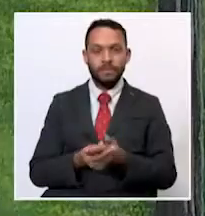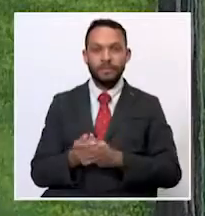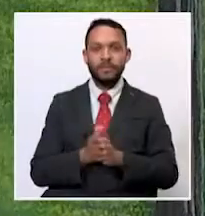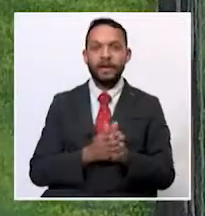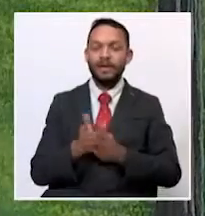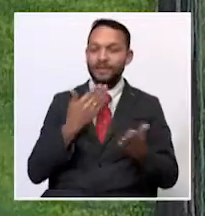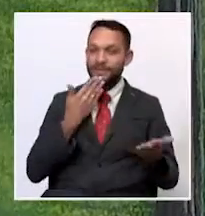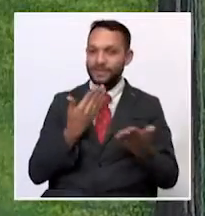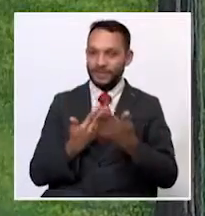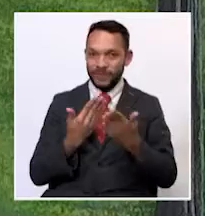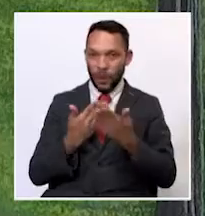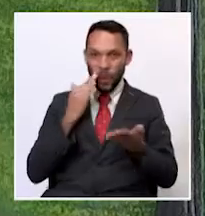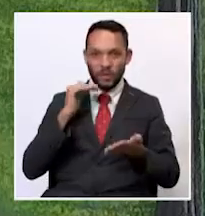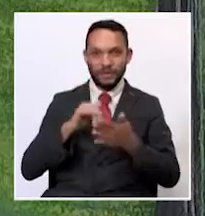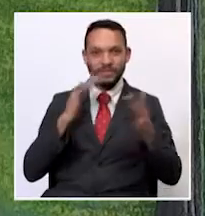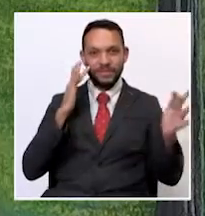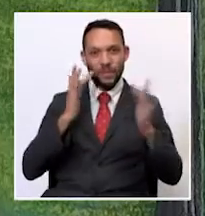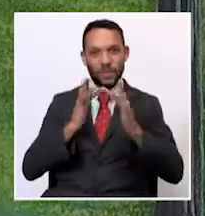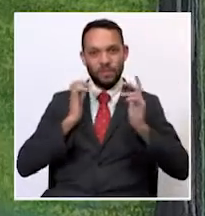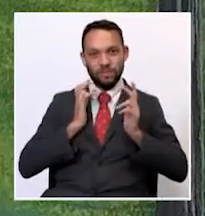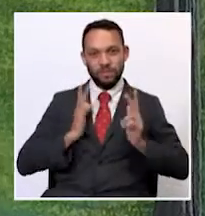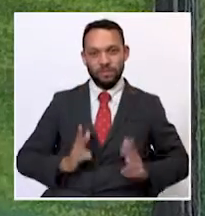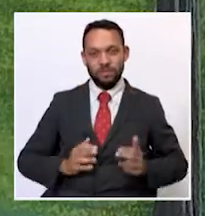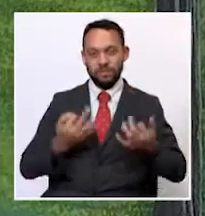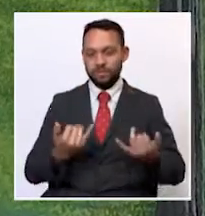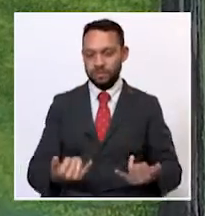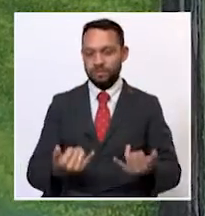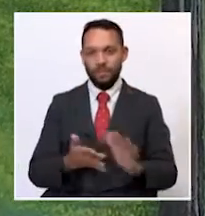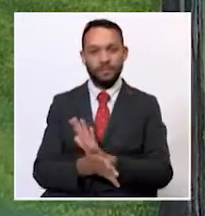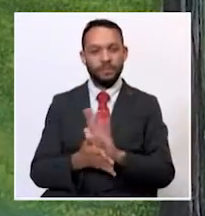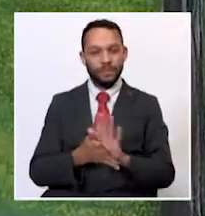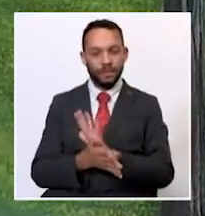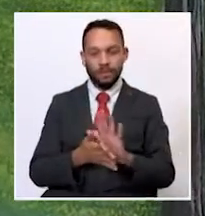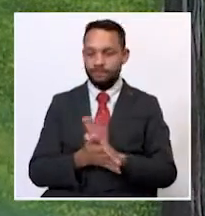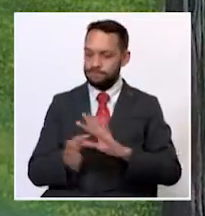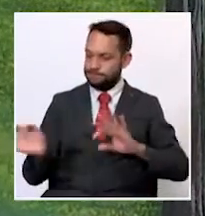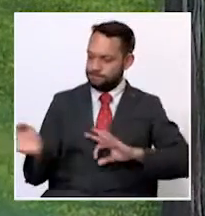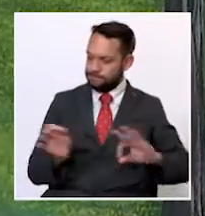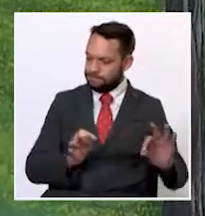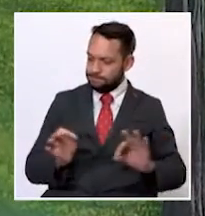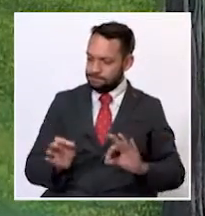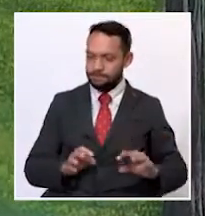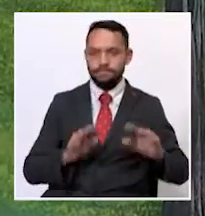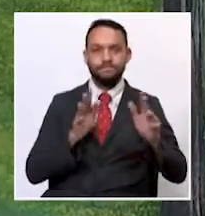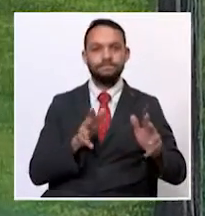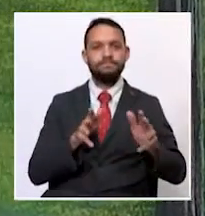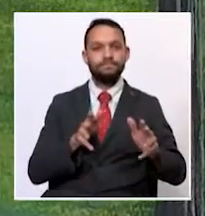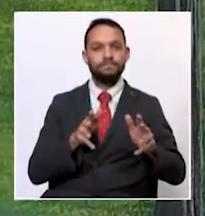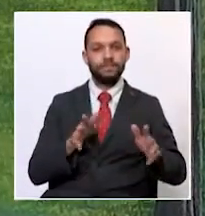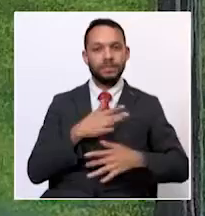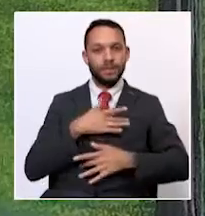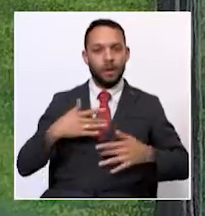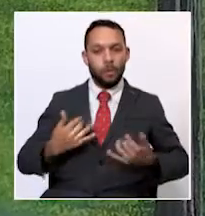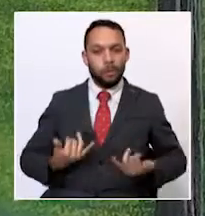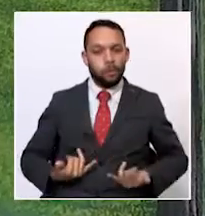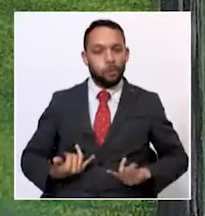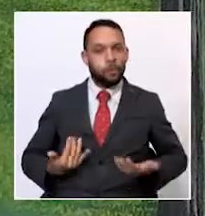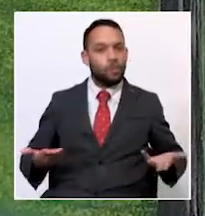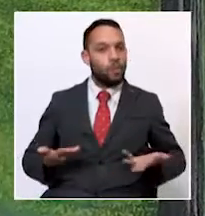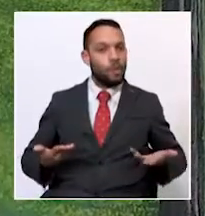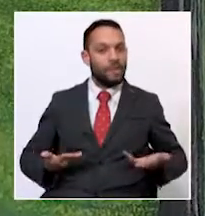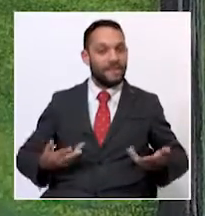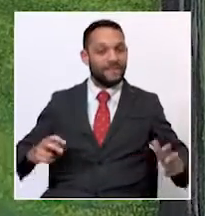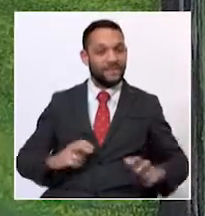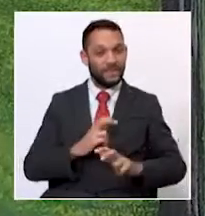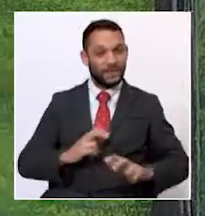Muchas gracias por estar nuevamente con nosotros en una nueva edición de Conexión Vital, un programa de prevención y educación en salud. Hoy grabando desde nuestro Parque de la Salud en